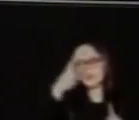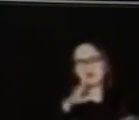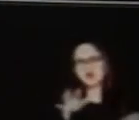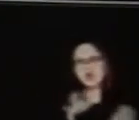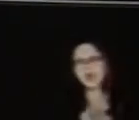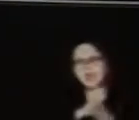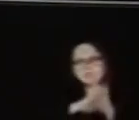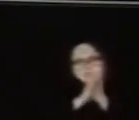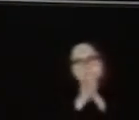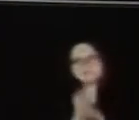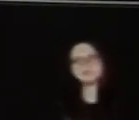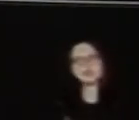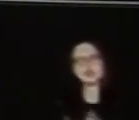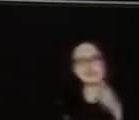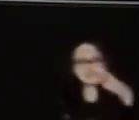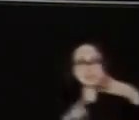historia,